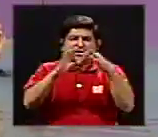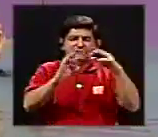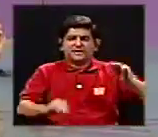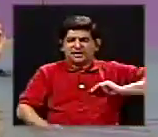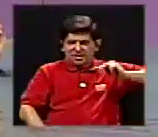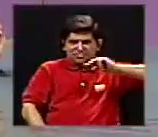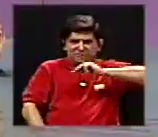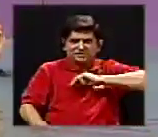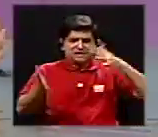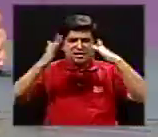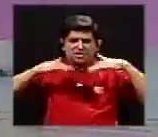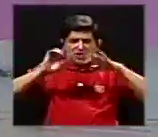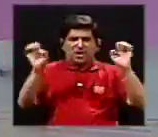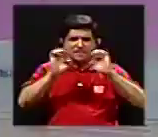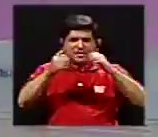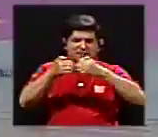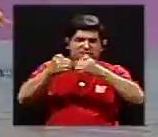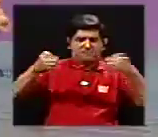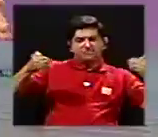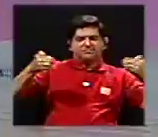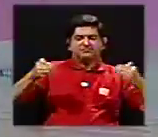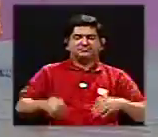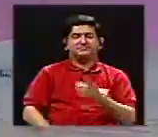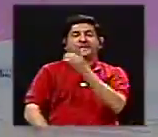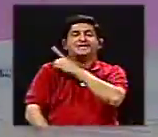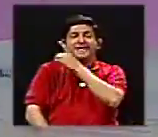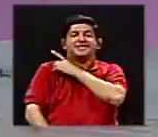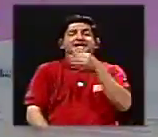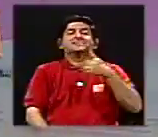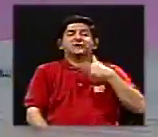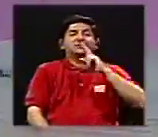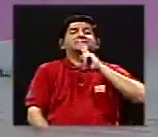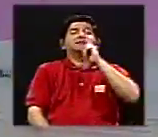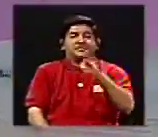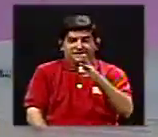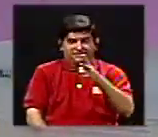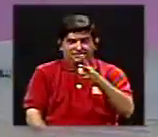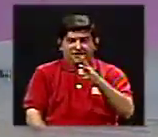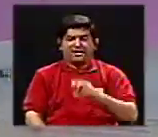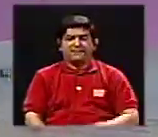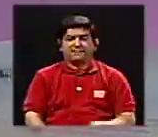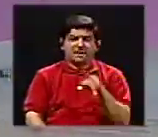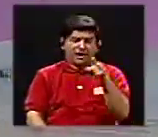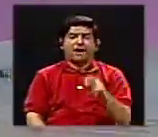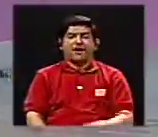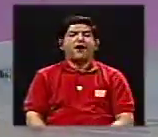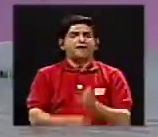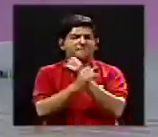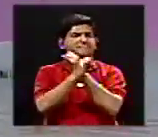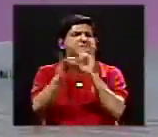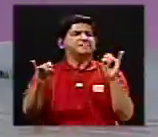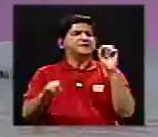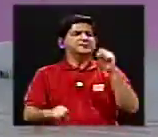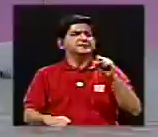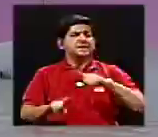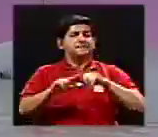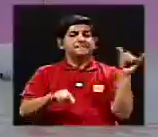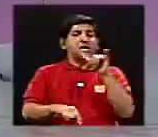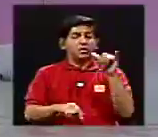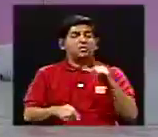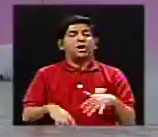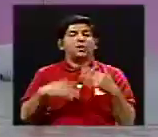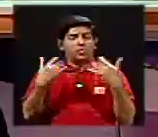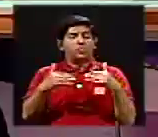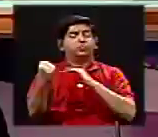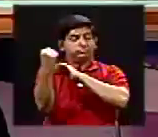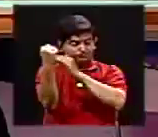Energía. Por lo tanto, esta dirección va a tener mucho más independencia, pero al mismo tiempo